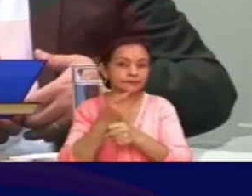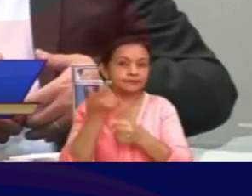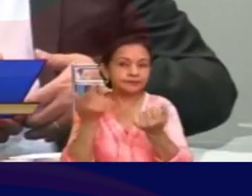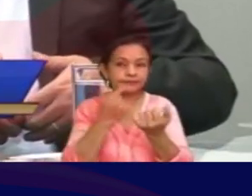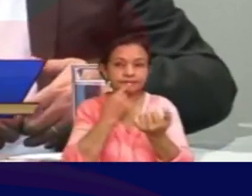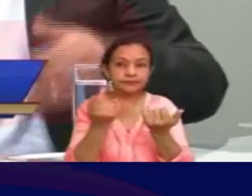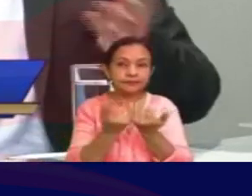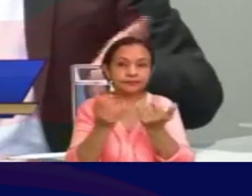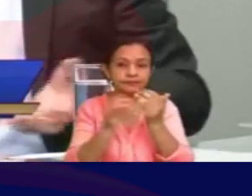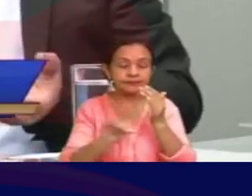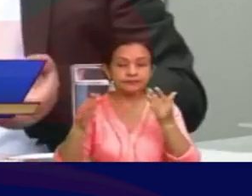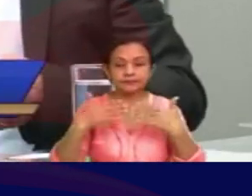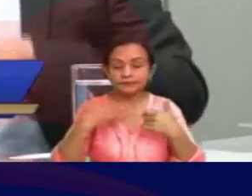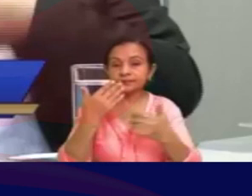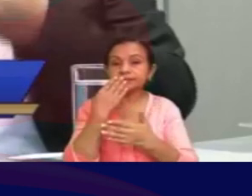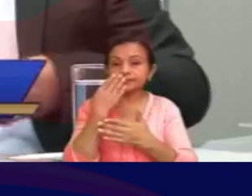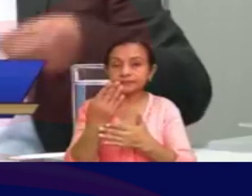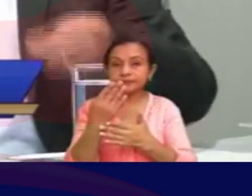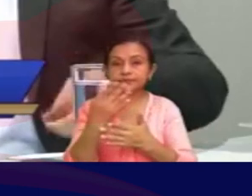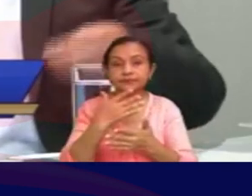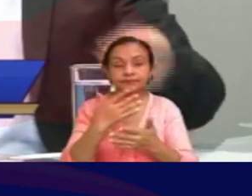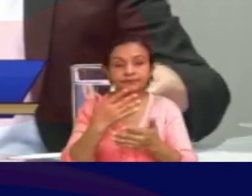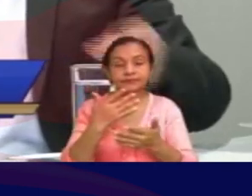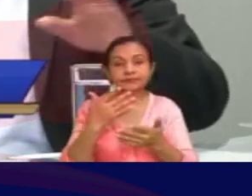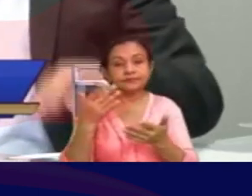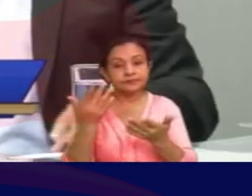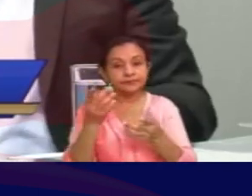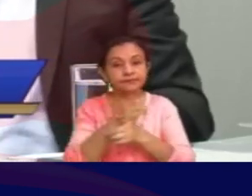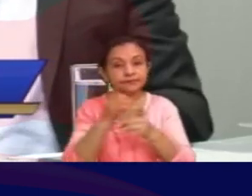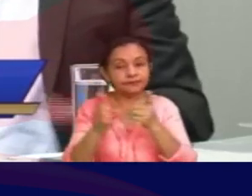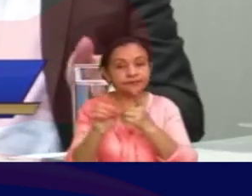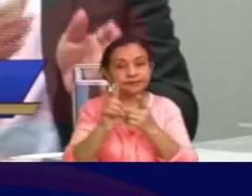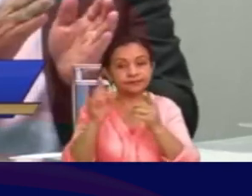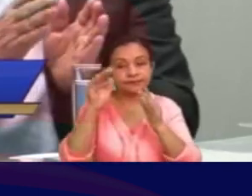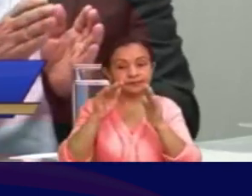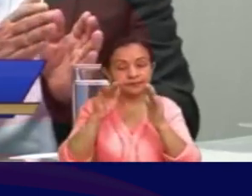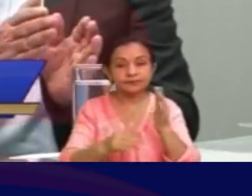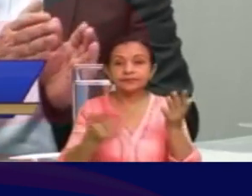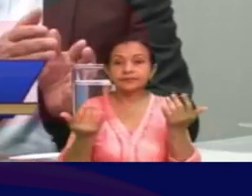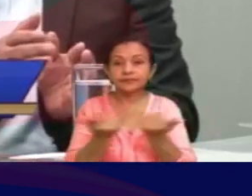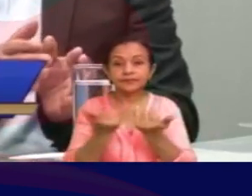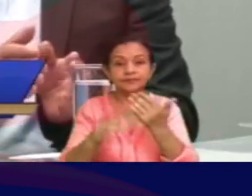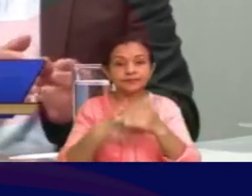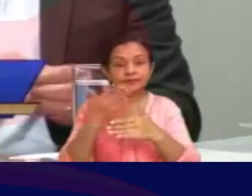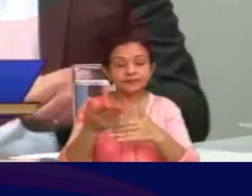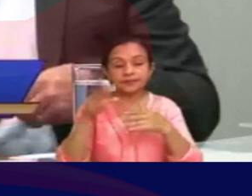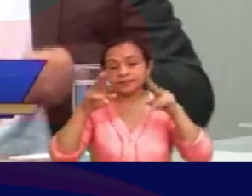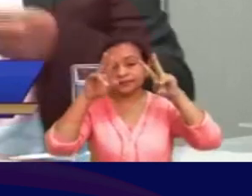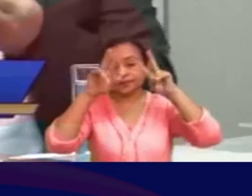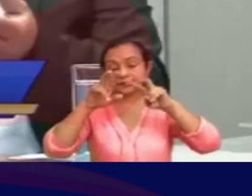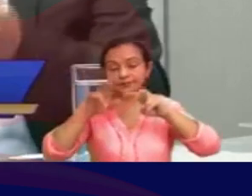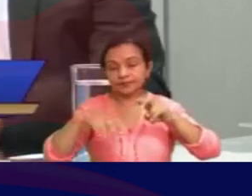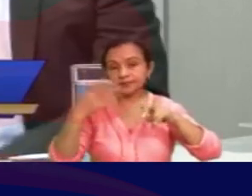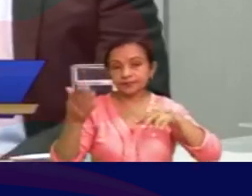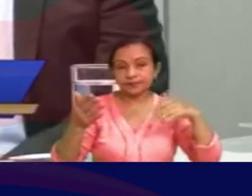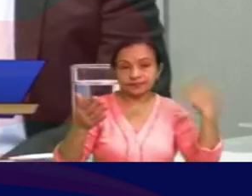situación más sana económicamente, necesitamos menos deuda interna. Después uno revisa cuáles